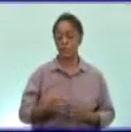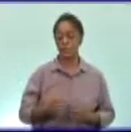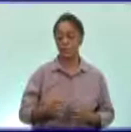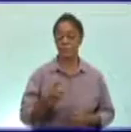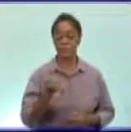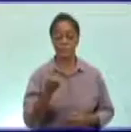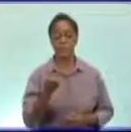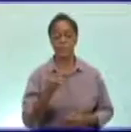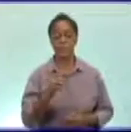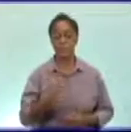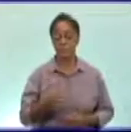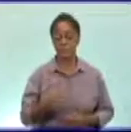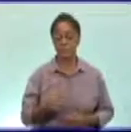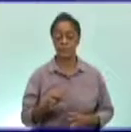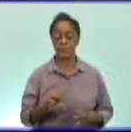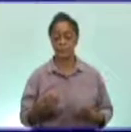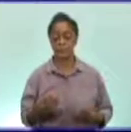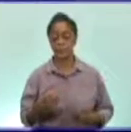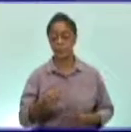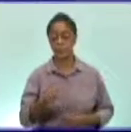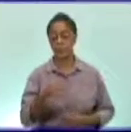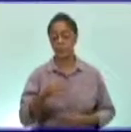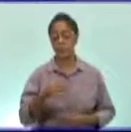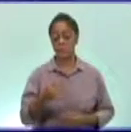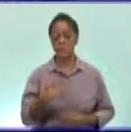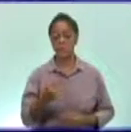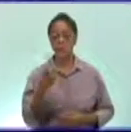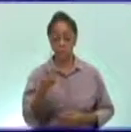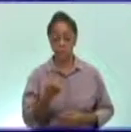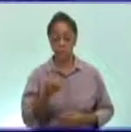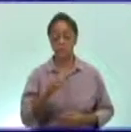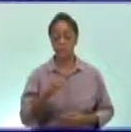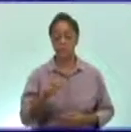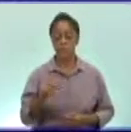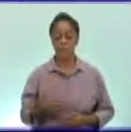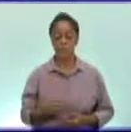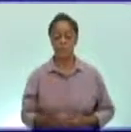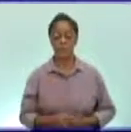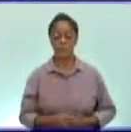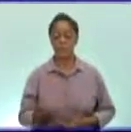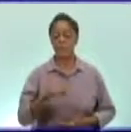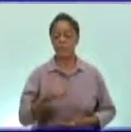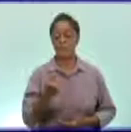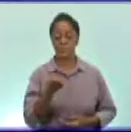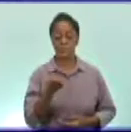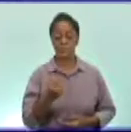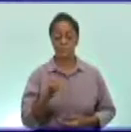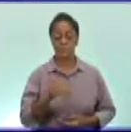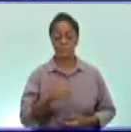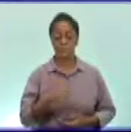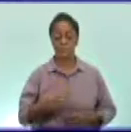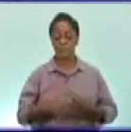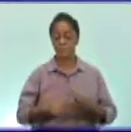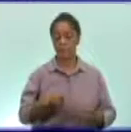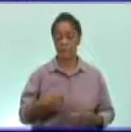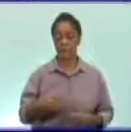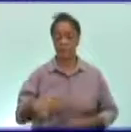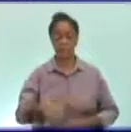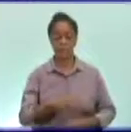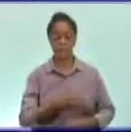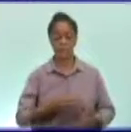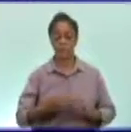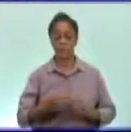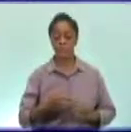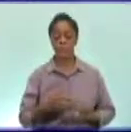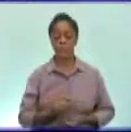sola célula. Por tanto, son organismos unicelulares. Mediante su única célula realizan todas las funciones